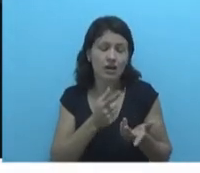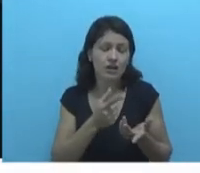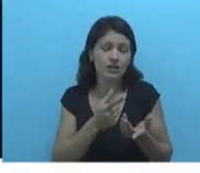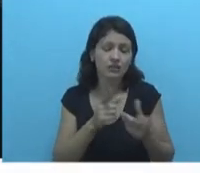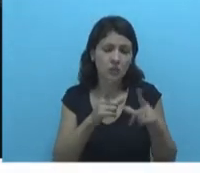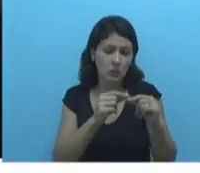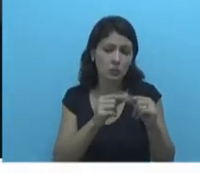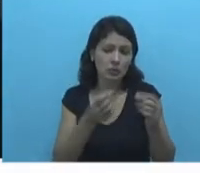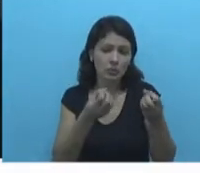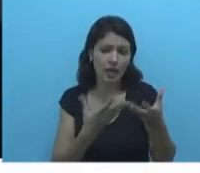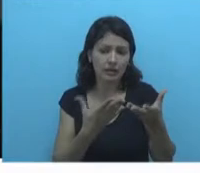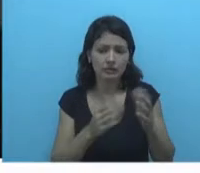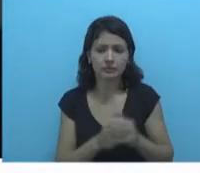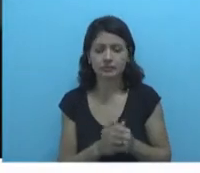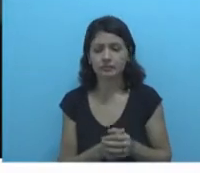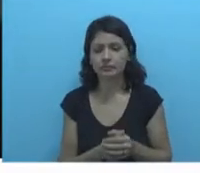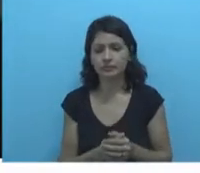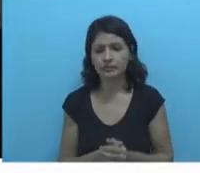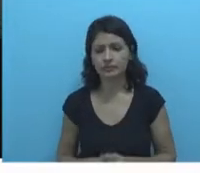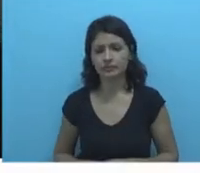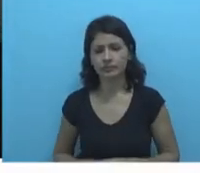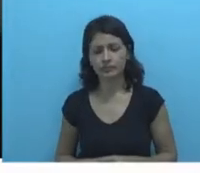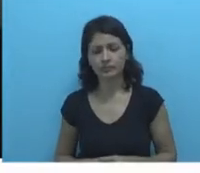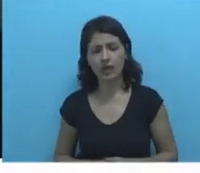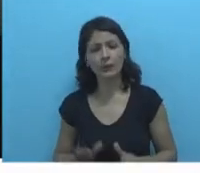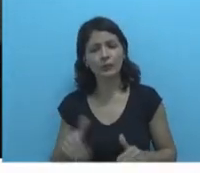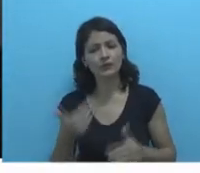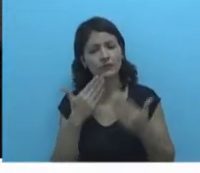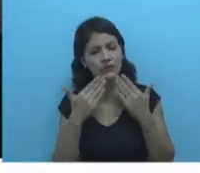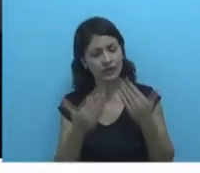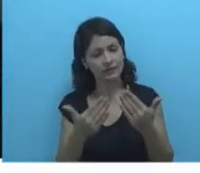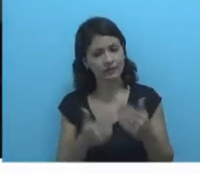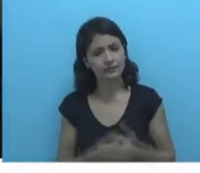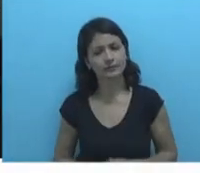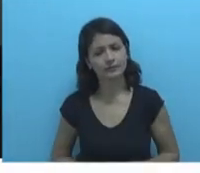integrantes de los distintos cuerpos activos. Así que agradezco,